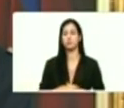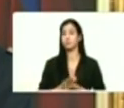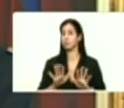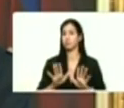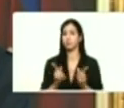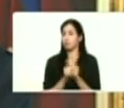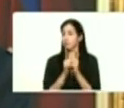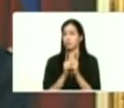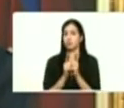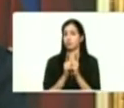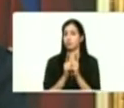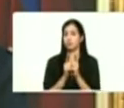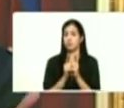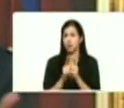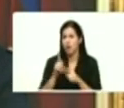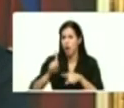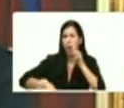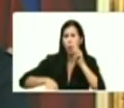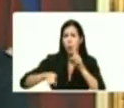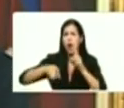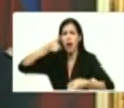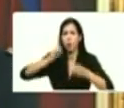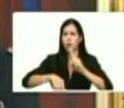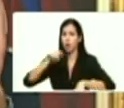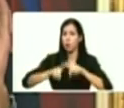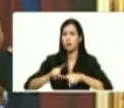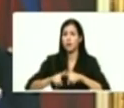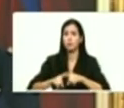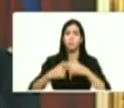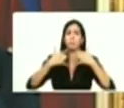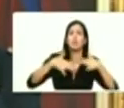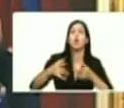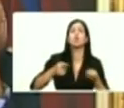y acabar con algunas cosas que se nos desfasaron y es una loquera